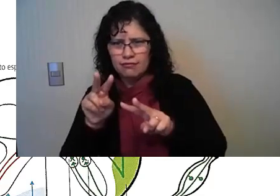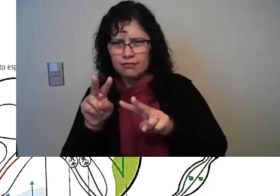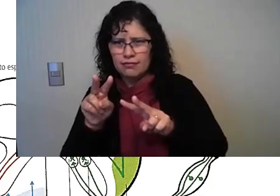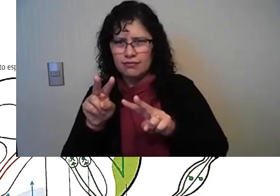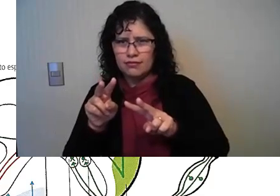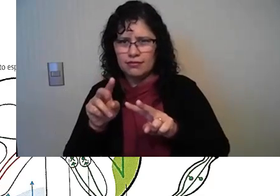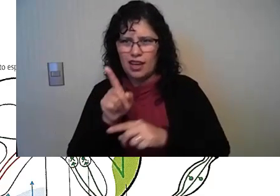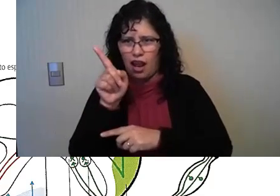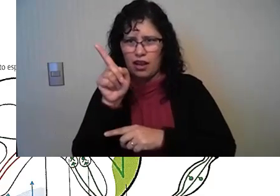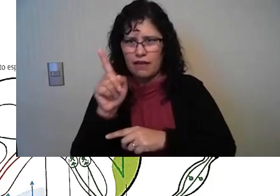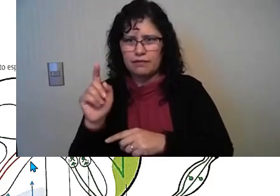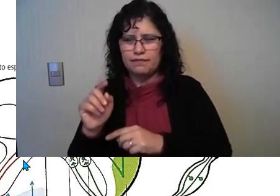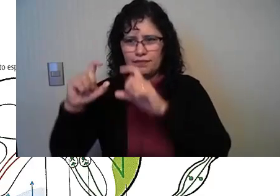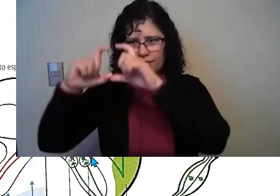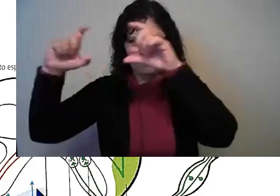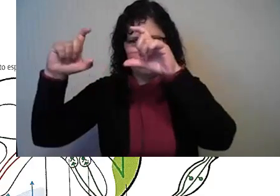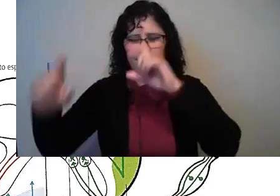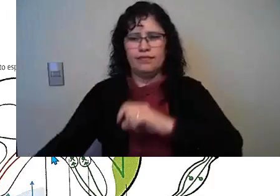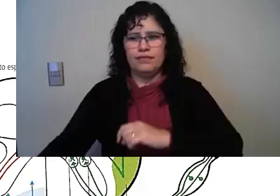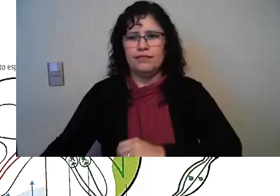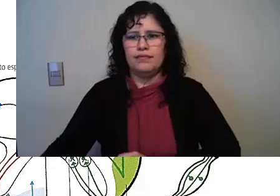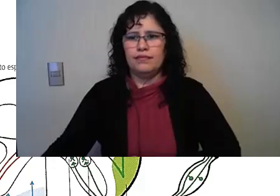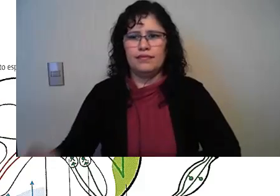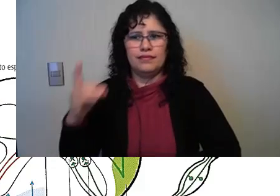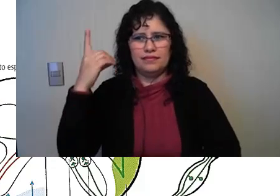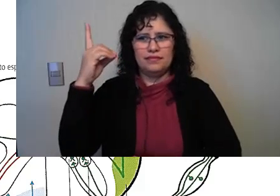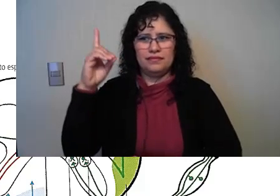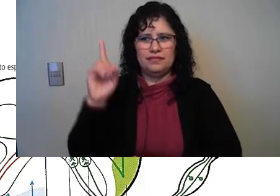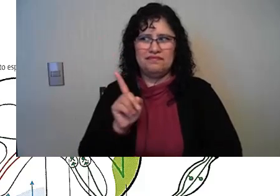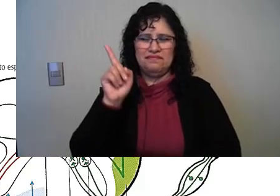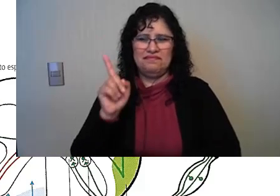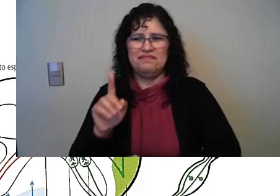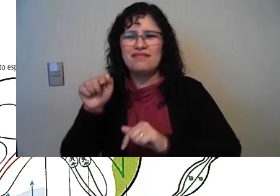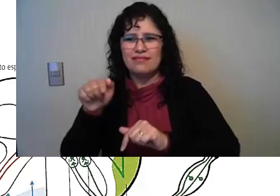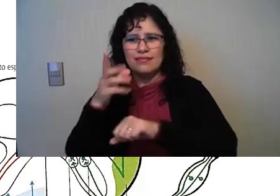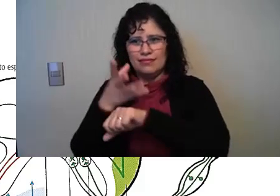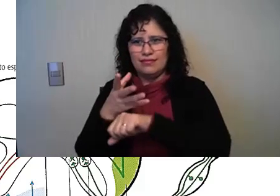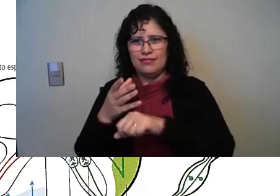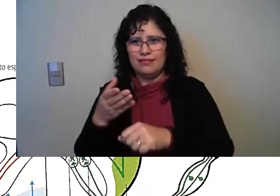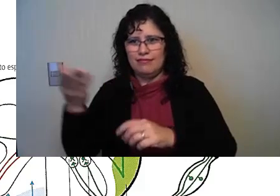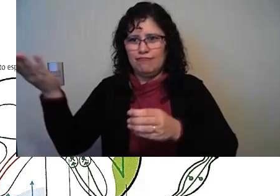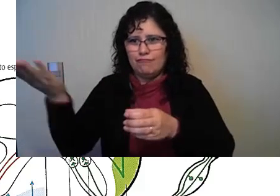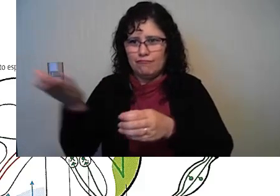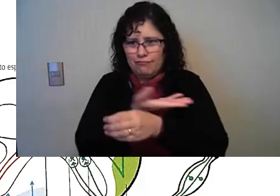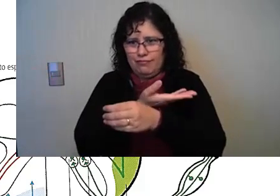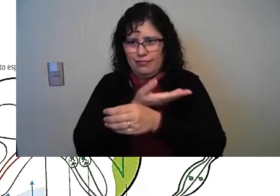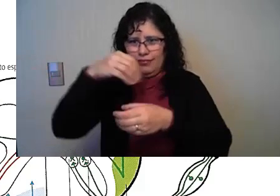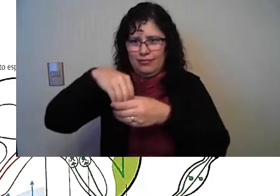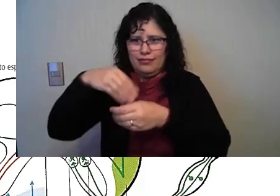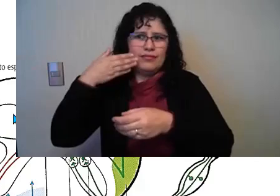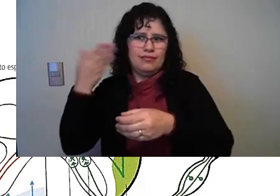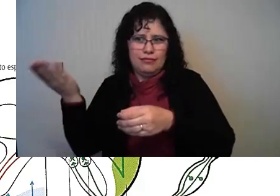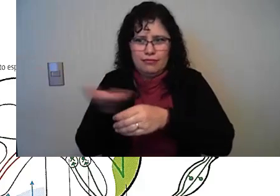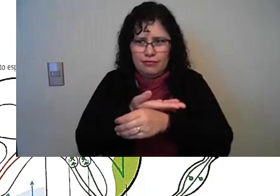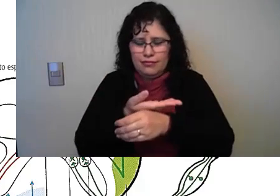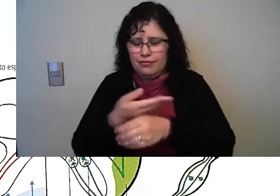acá arriba a la derecha el corte transversal de la médula espinal, ¿cierto?